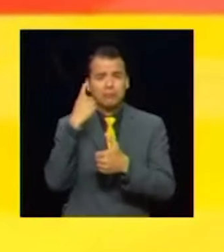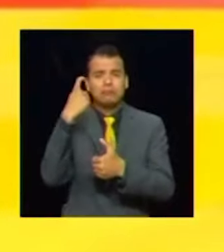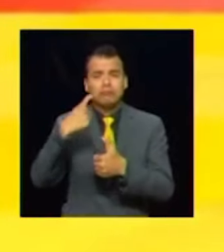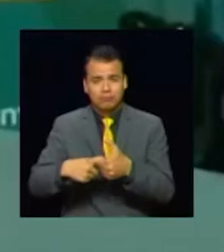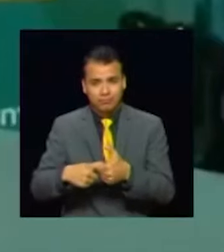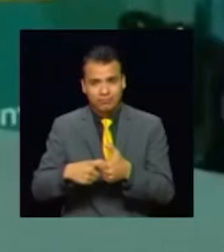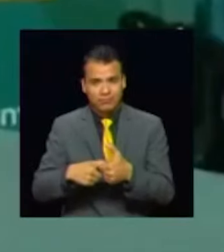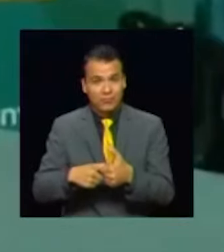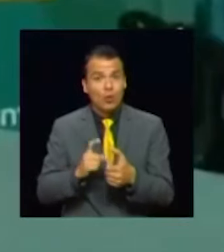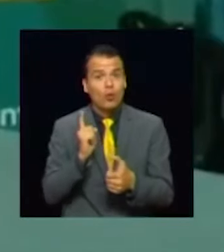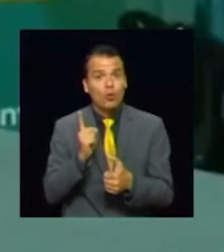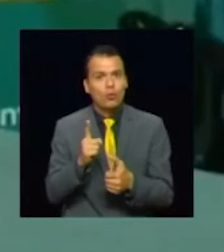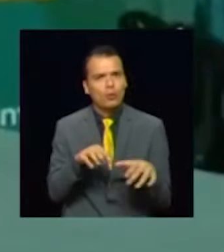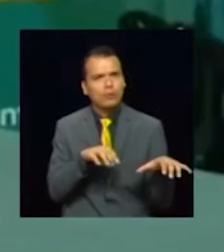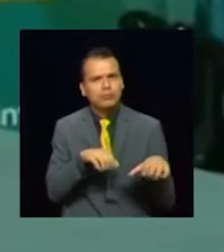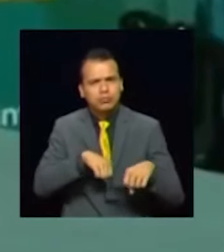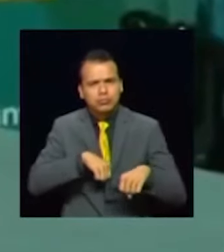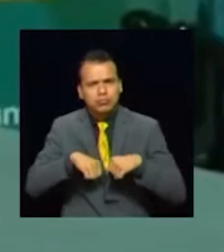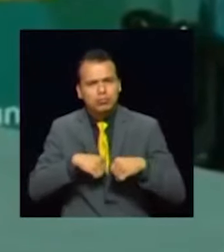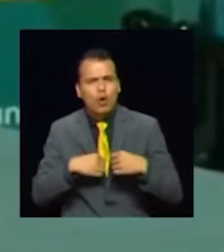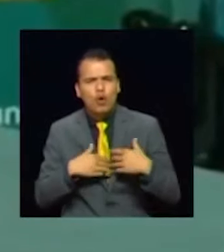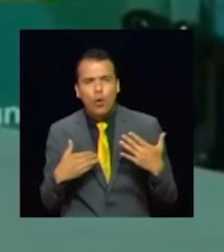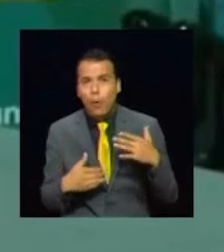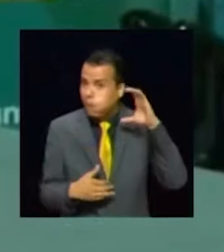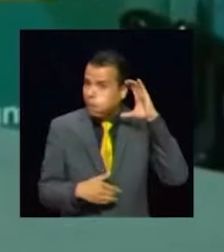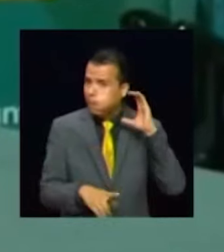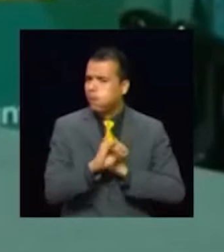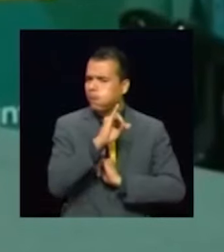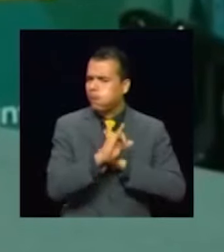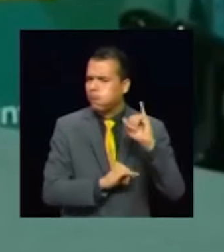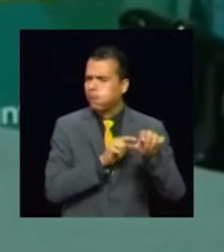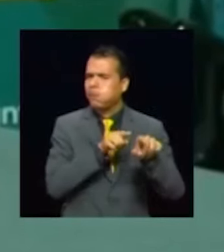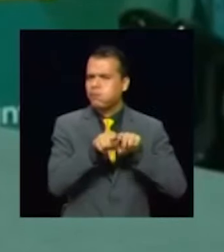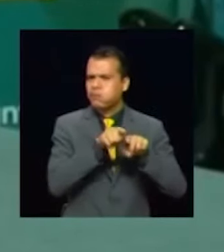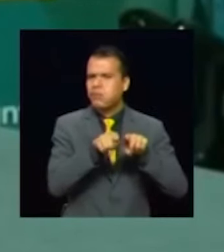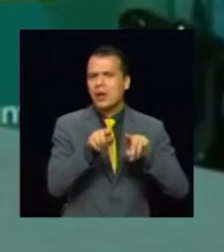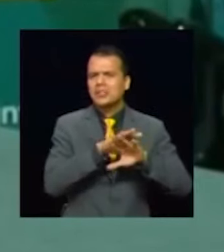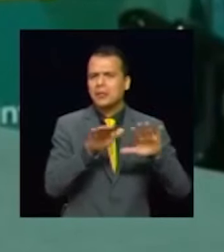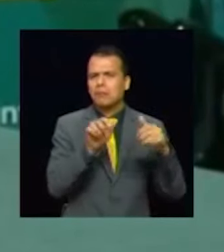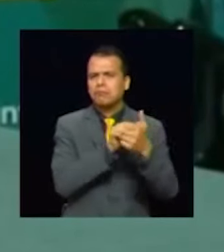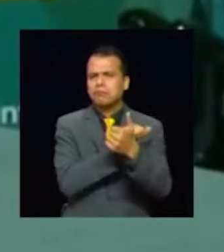Erika, gracias a su buena participación en las competencias internacionales,